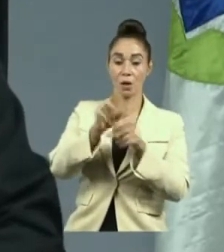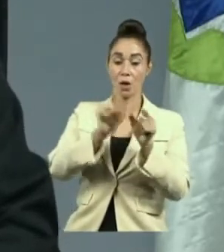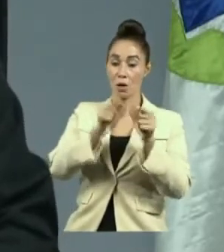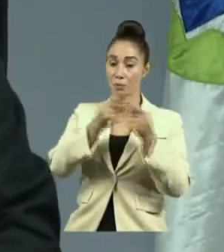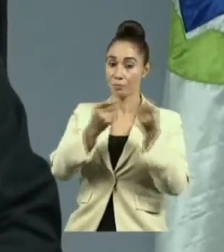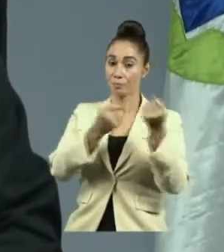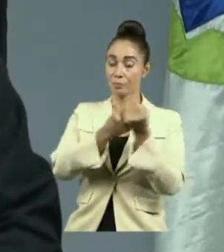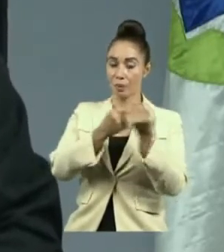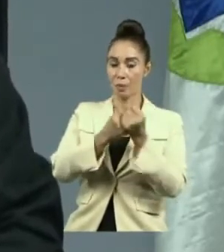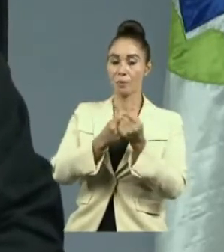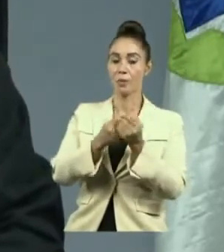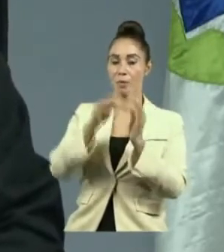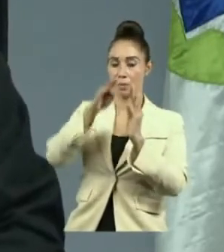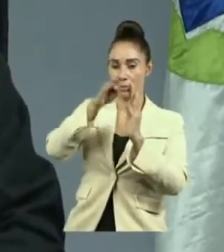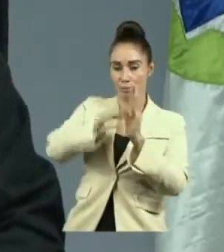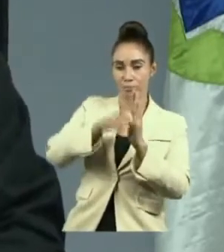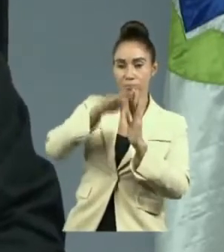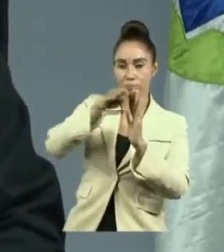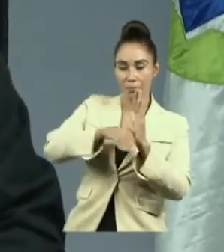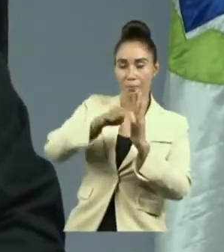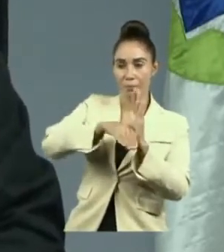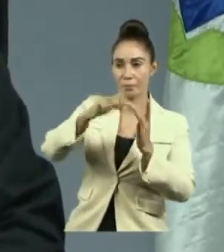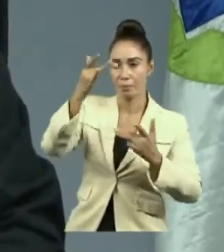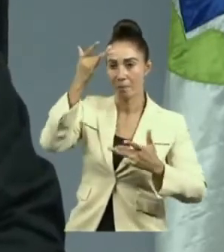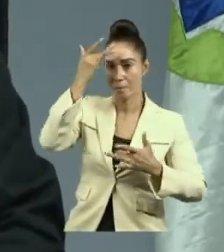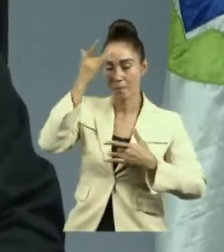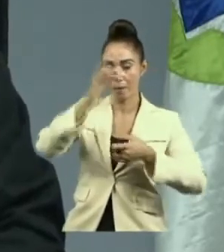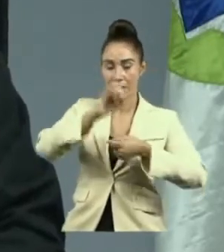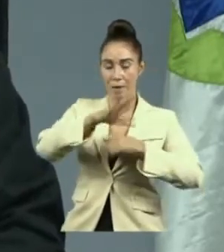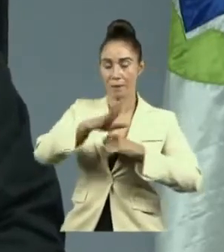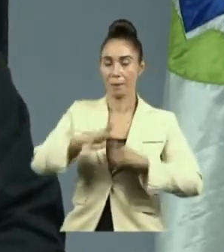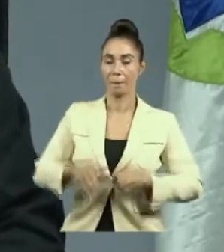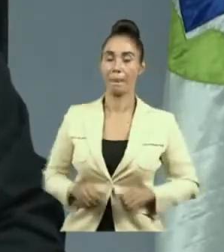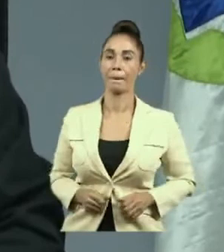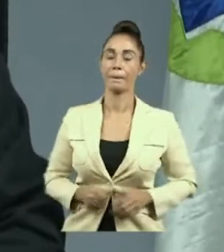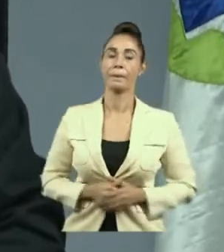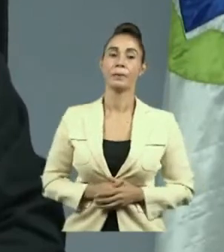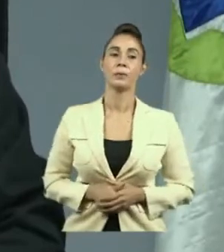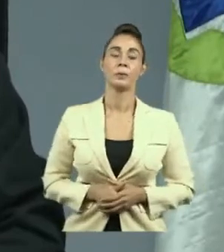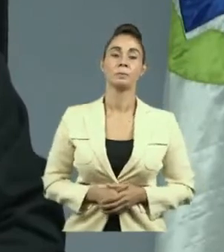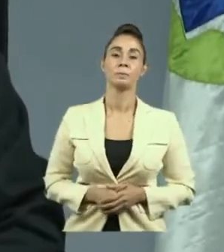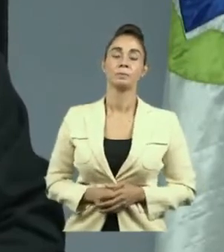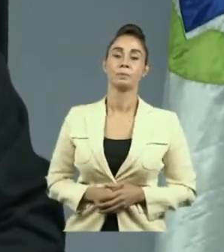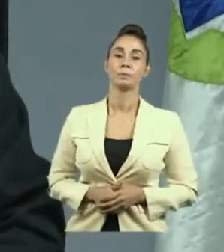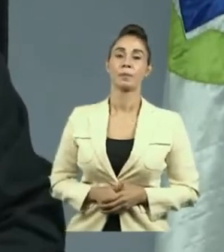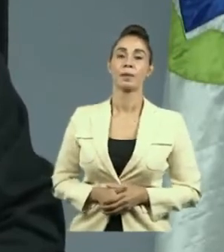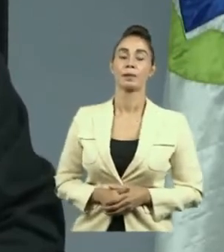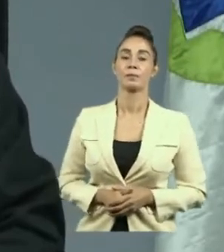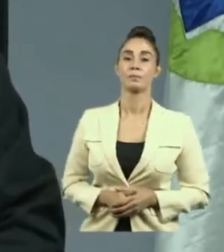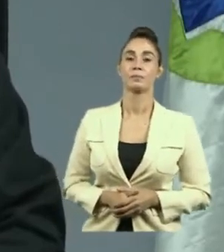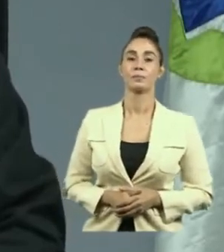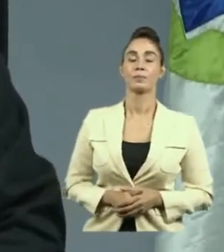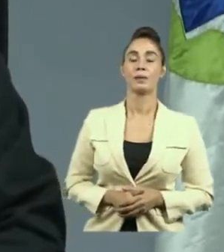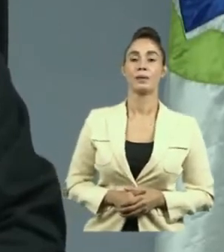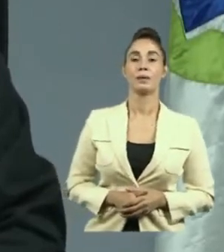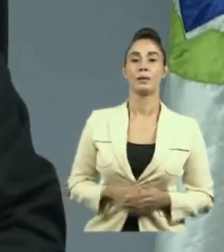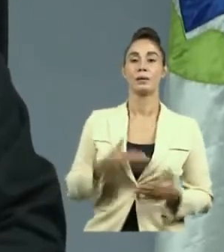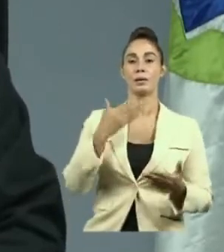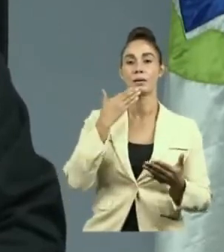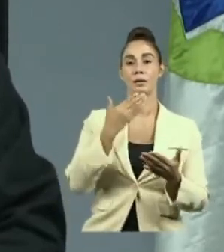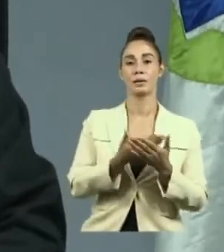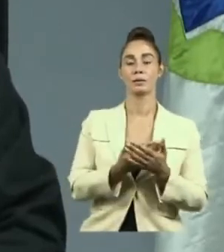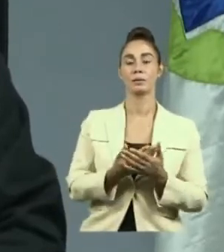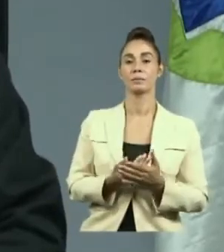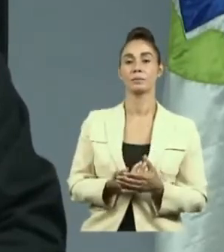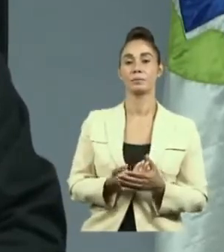la reducción de los casos en las distintas provincias gracias ministro